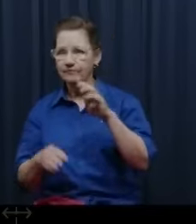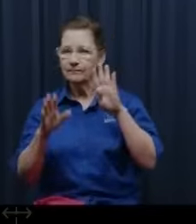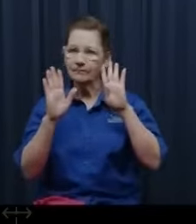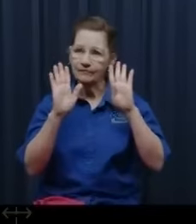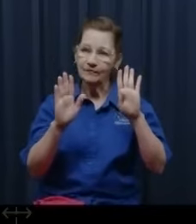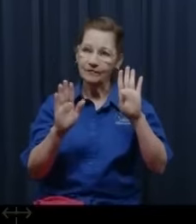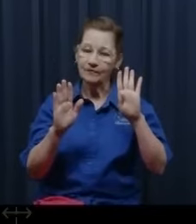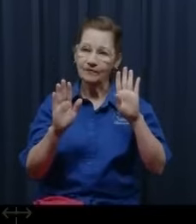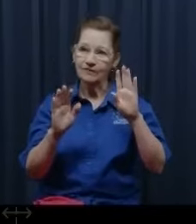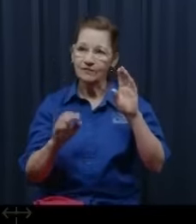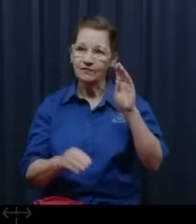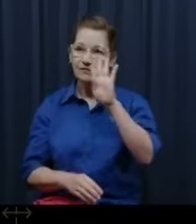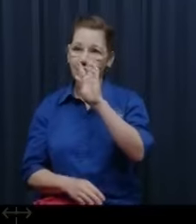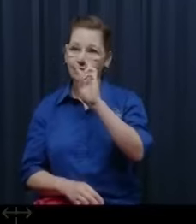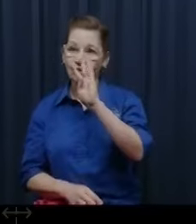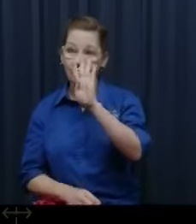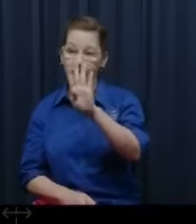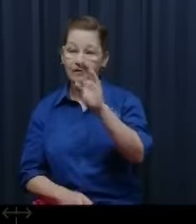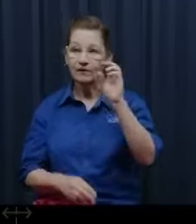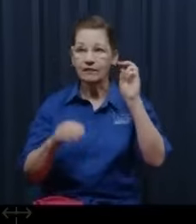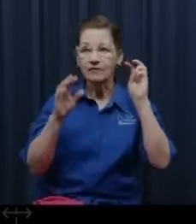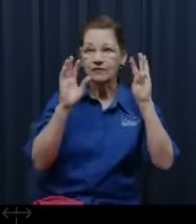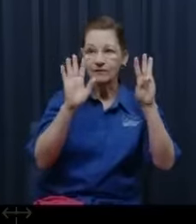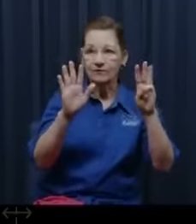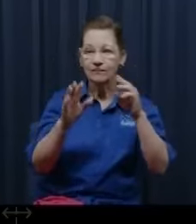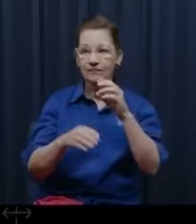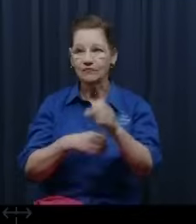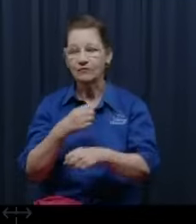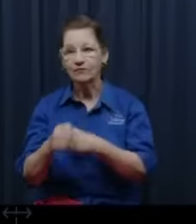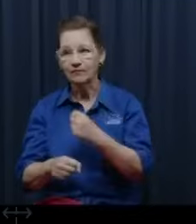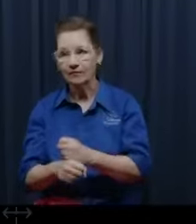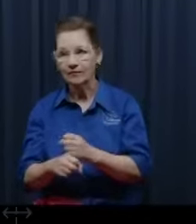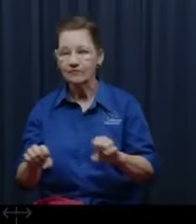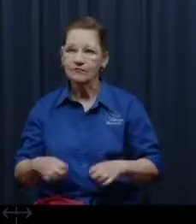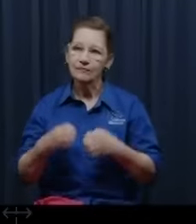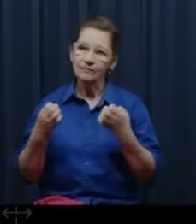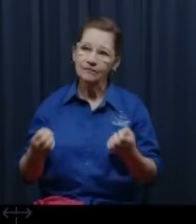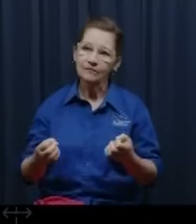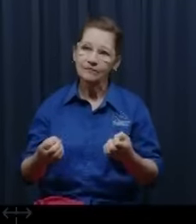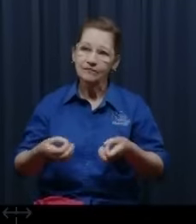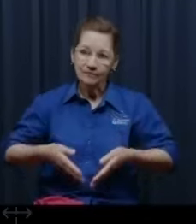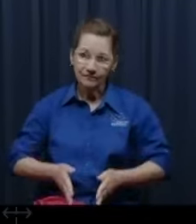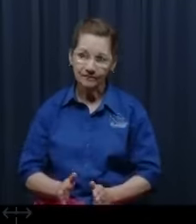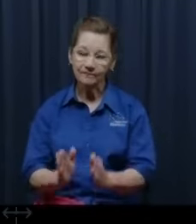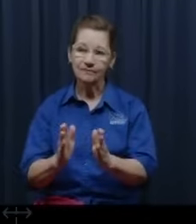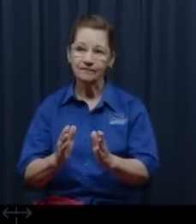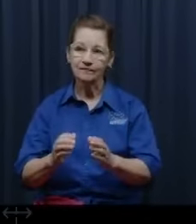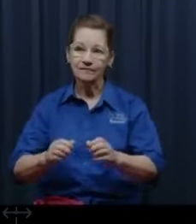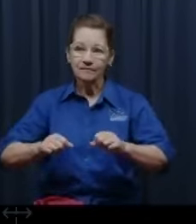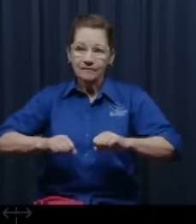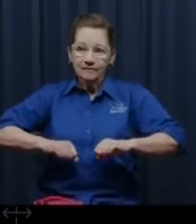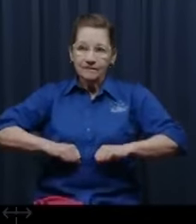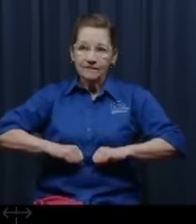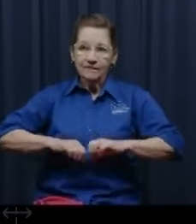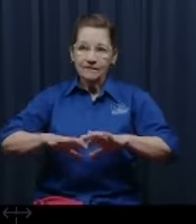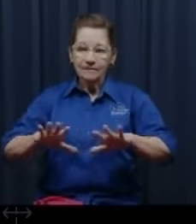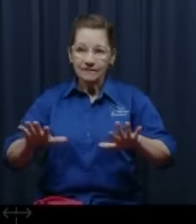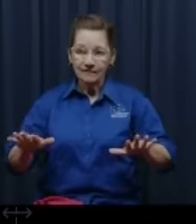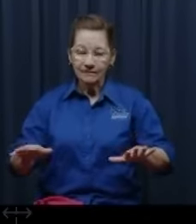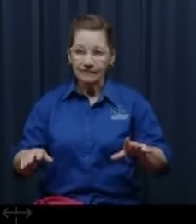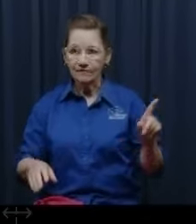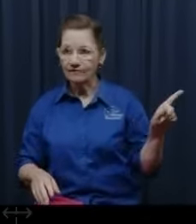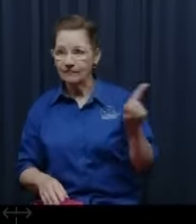años y entonces nace Abraham no nace como